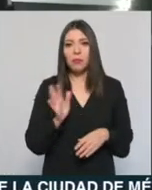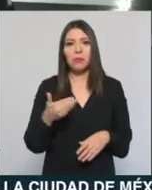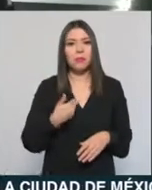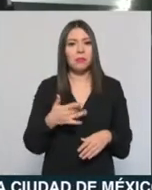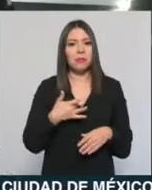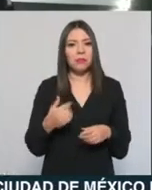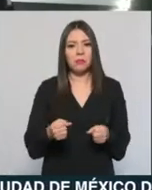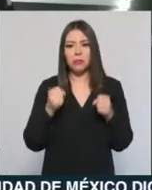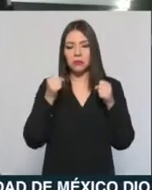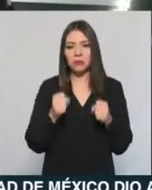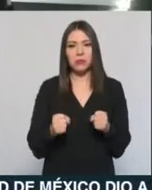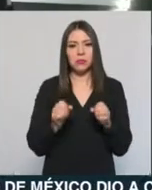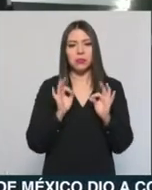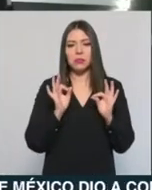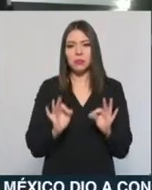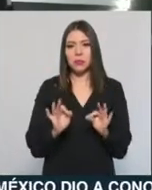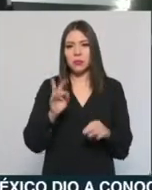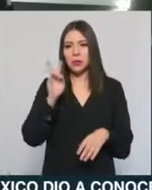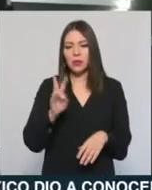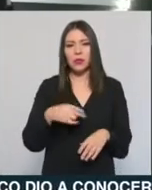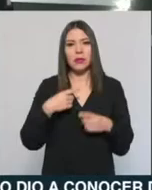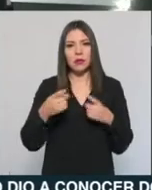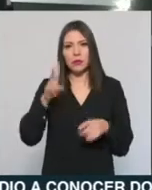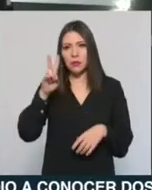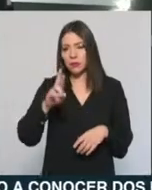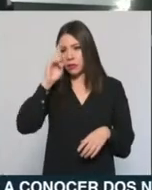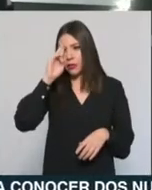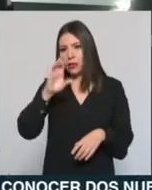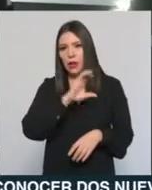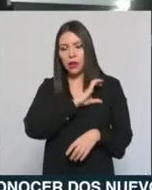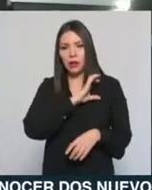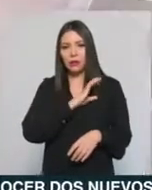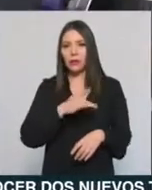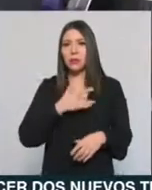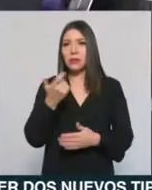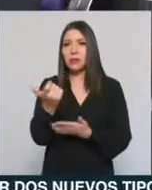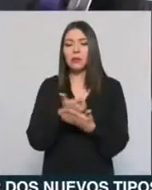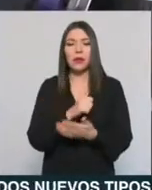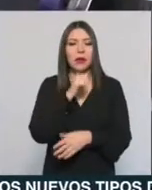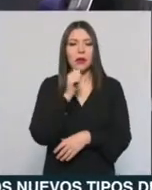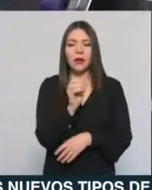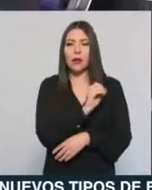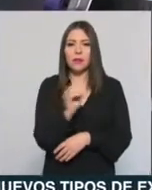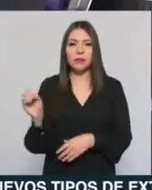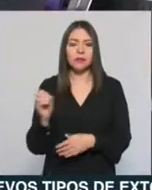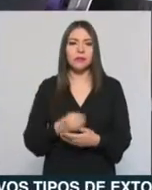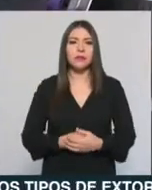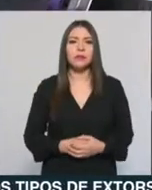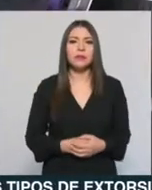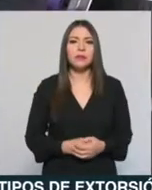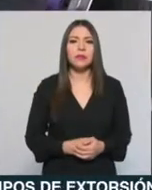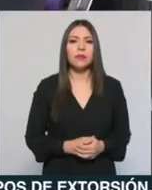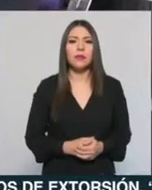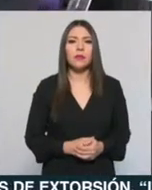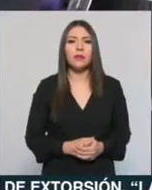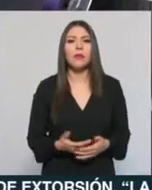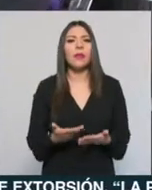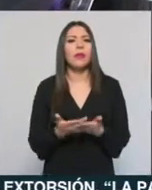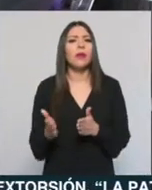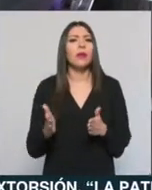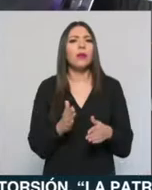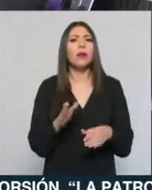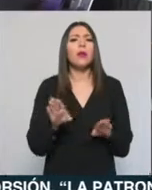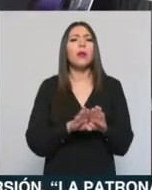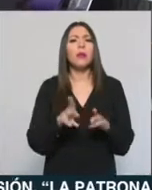les trata con un respeto, con un cariño y no se les cobra un solo peso. Alejandra, cuéntanos cómo te puede contactar la gente que